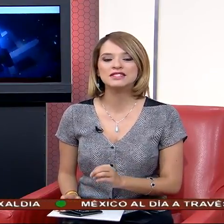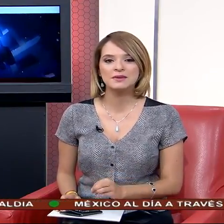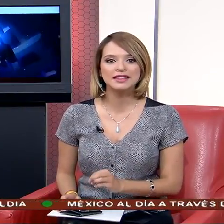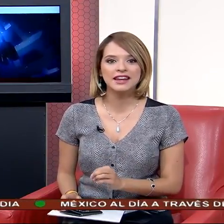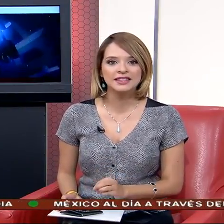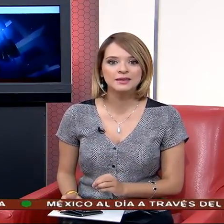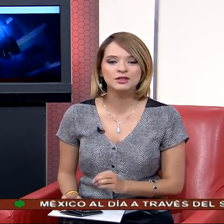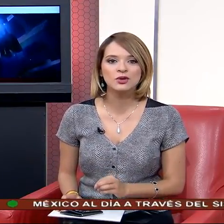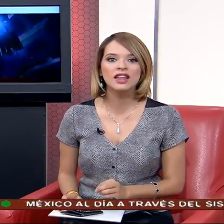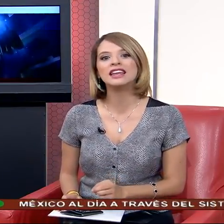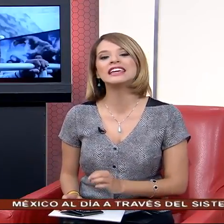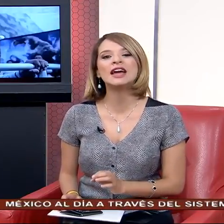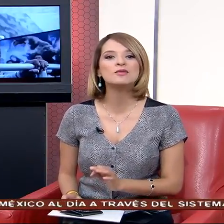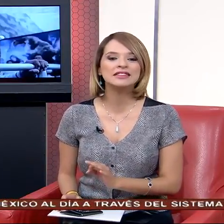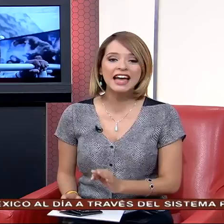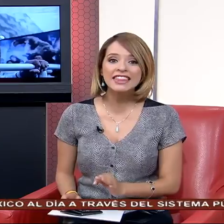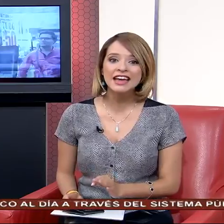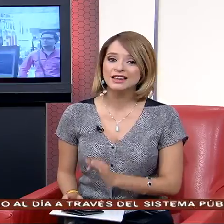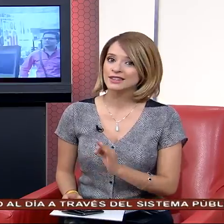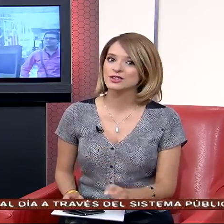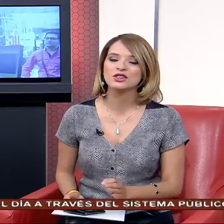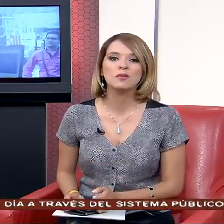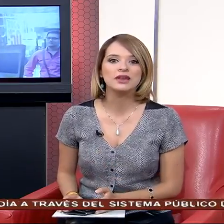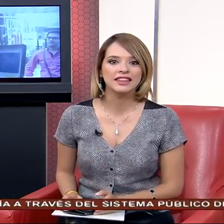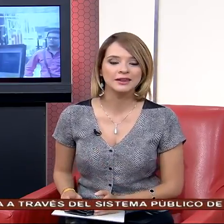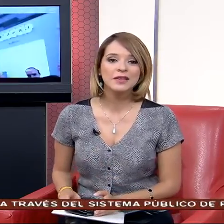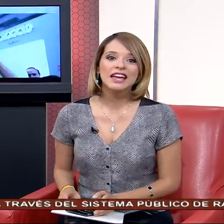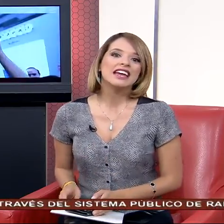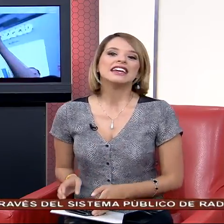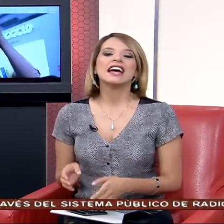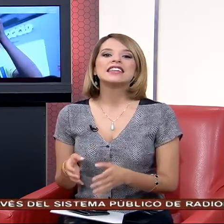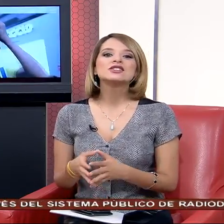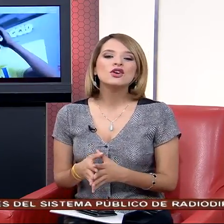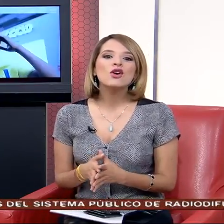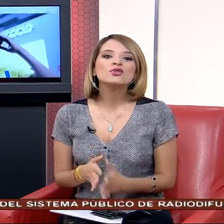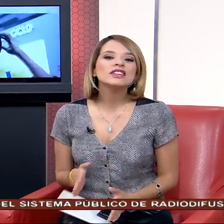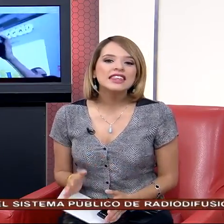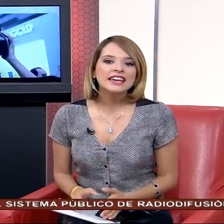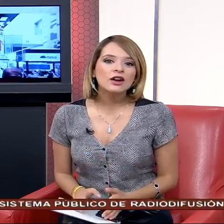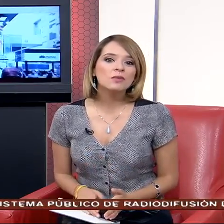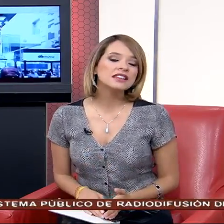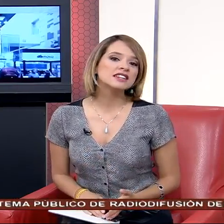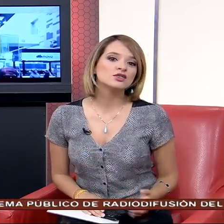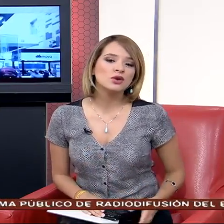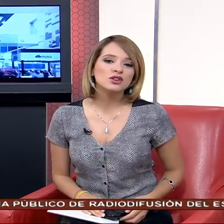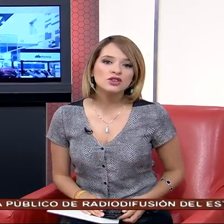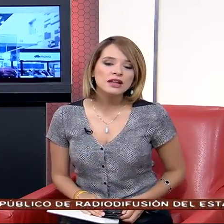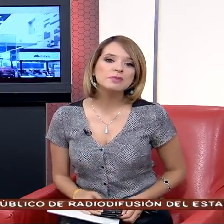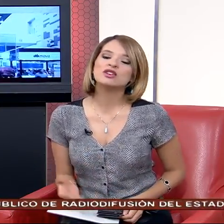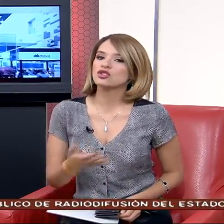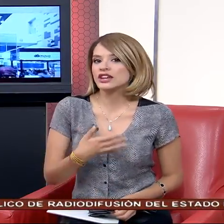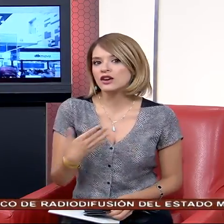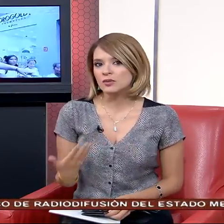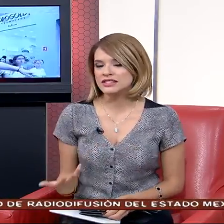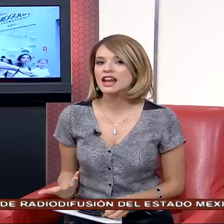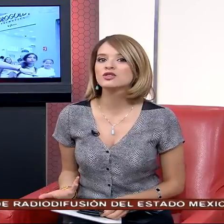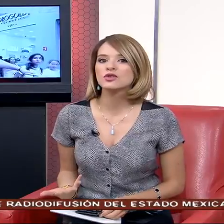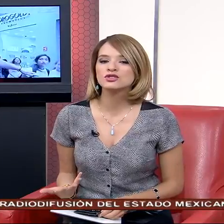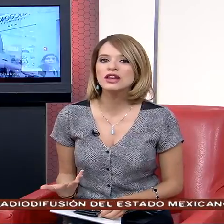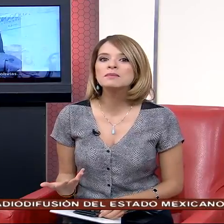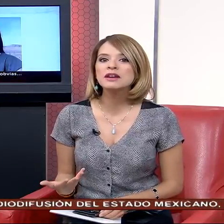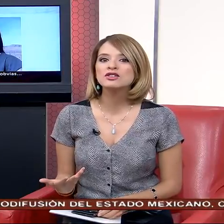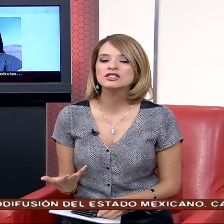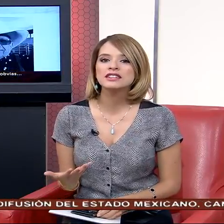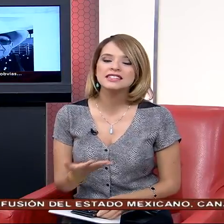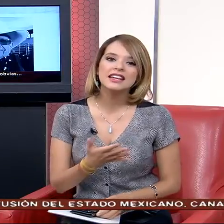primer festival de realidad virtual y aumentada, no se lo pierdan. Ya tan solo un día de que comiencen los Juegos Olímpicos o de que comenzaran los